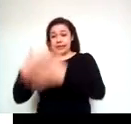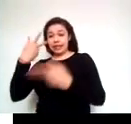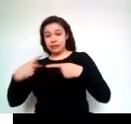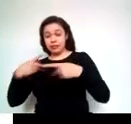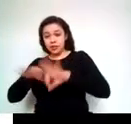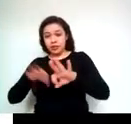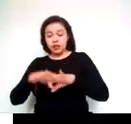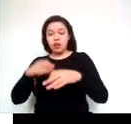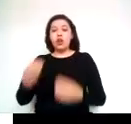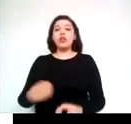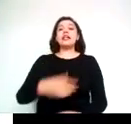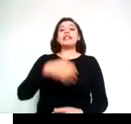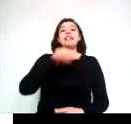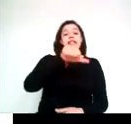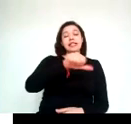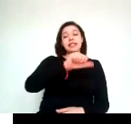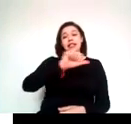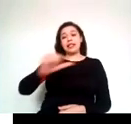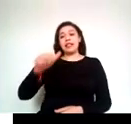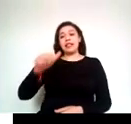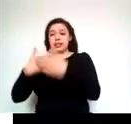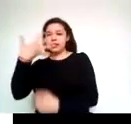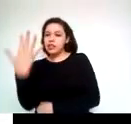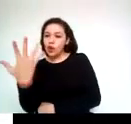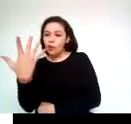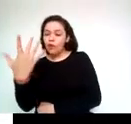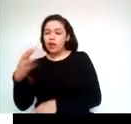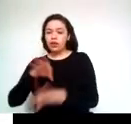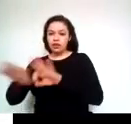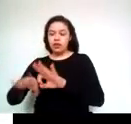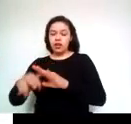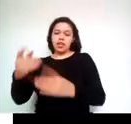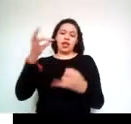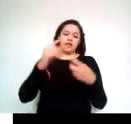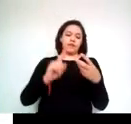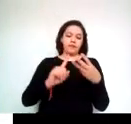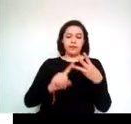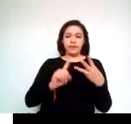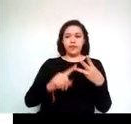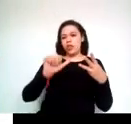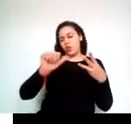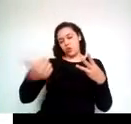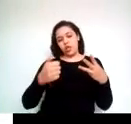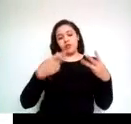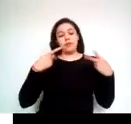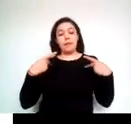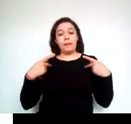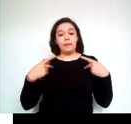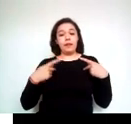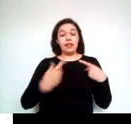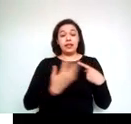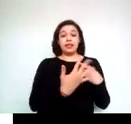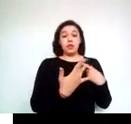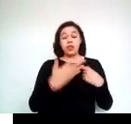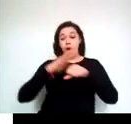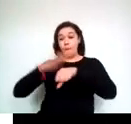los que tienen de 16 a 50 trabajadores y, por último, otras obligaciones para quien tiene más de 50